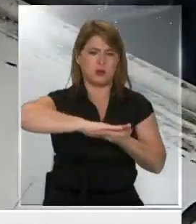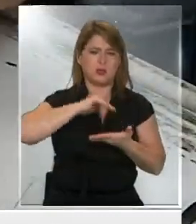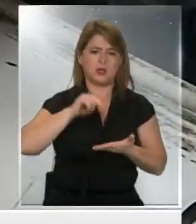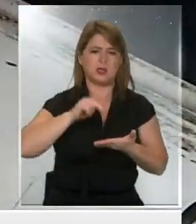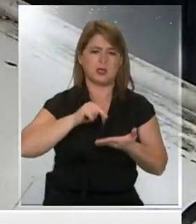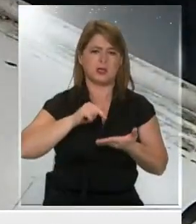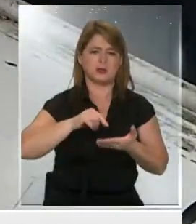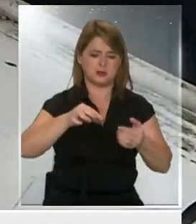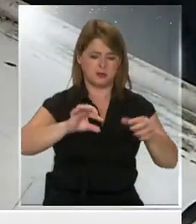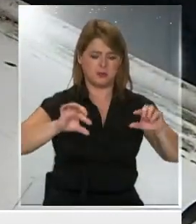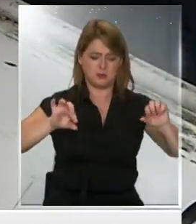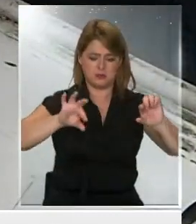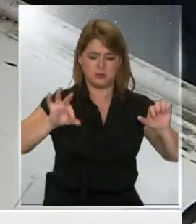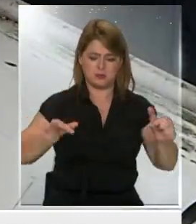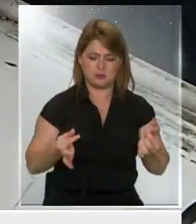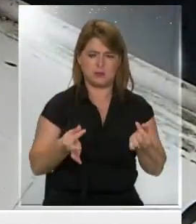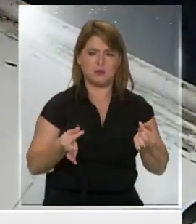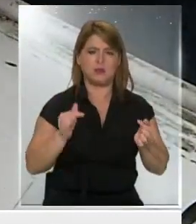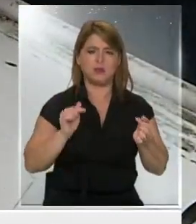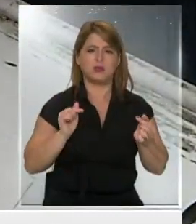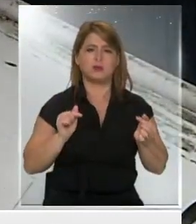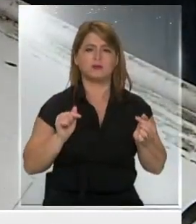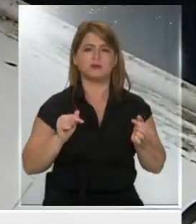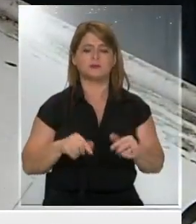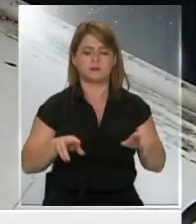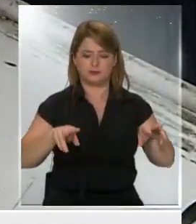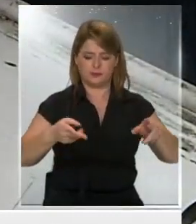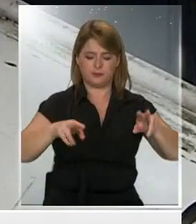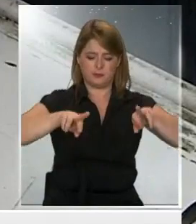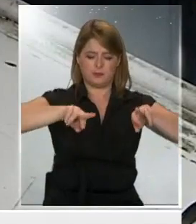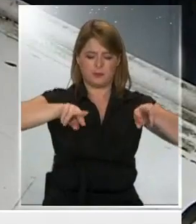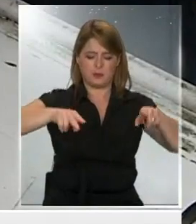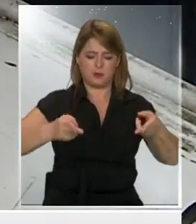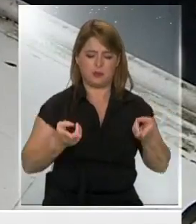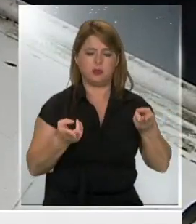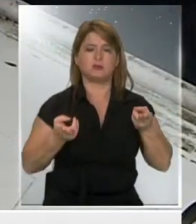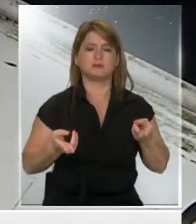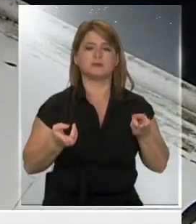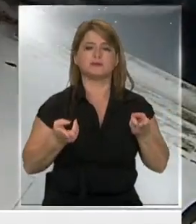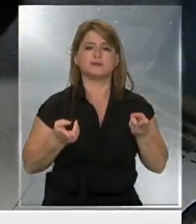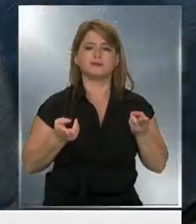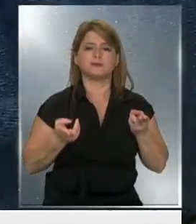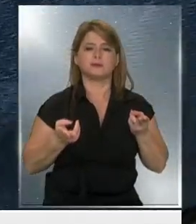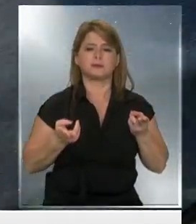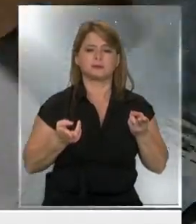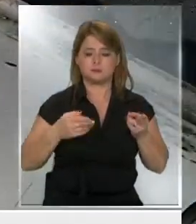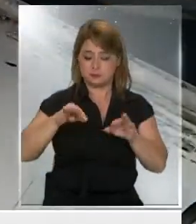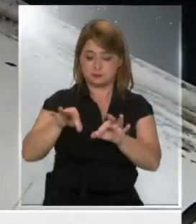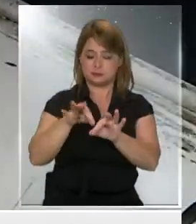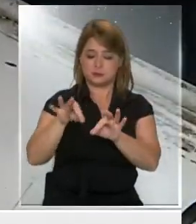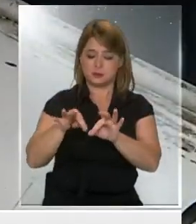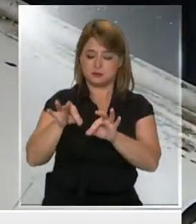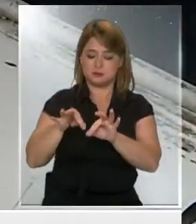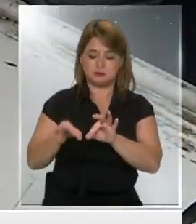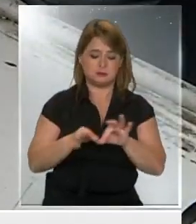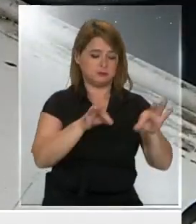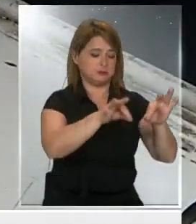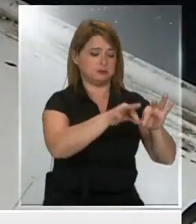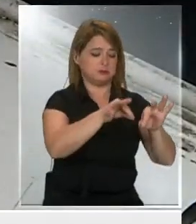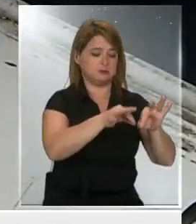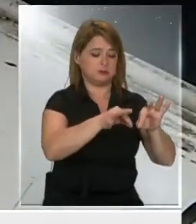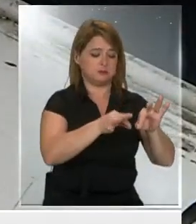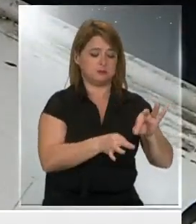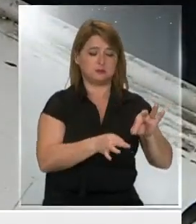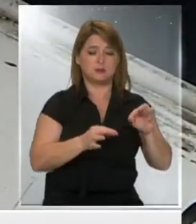hacer las amarras. Con un doblez en los dos bordes, uno lo cose y le pasa